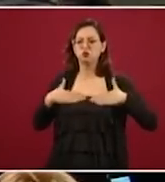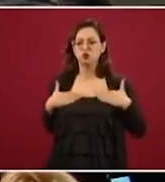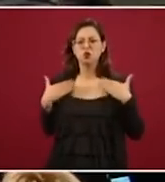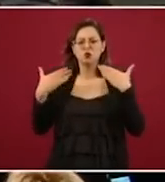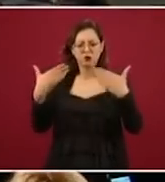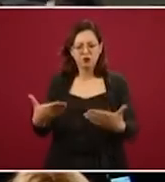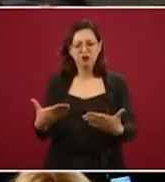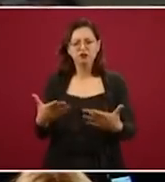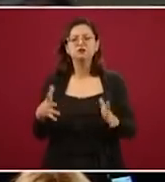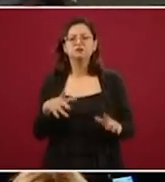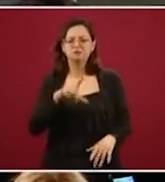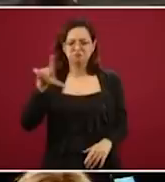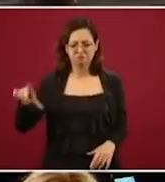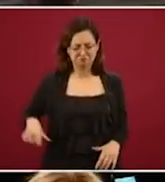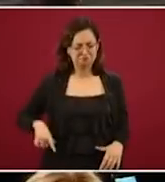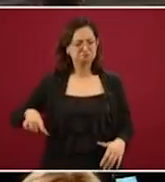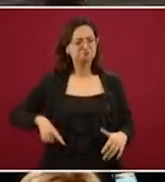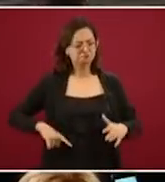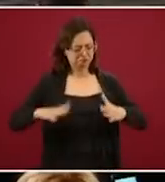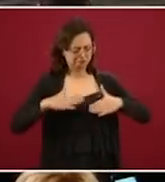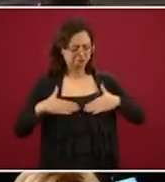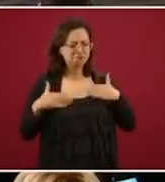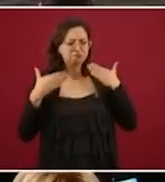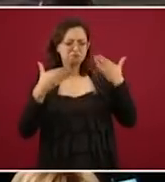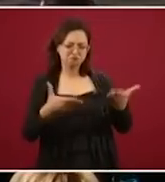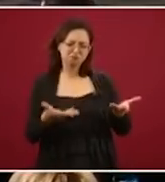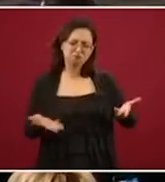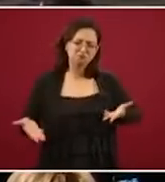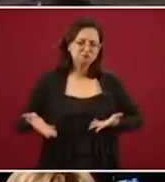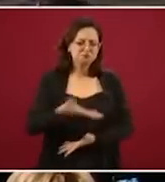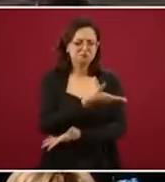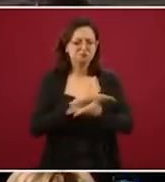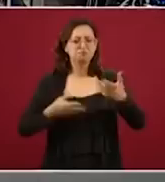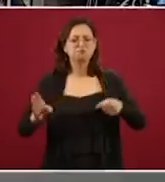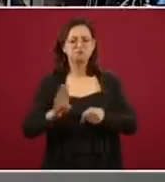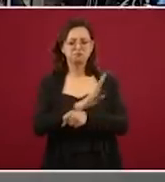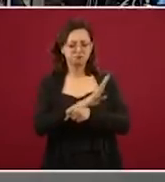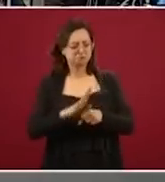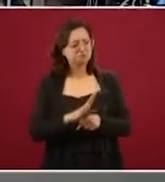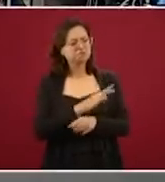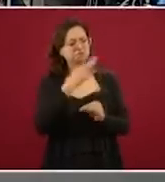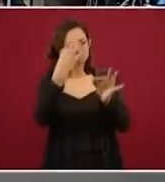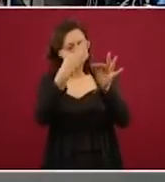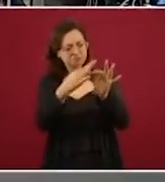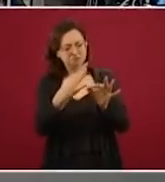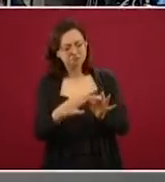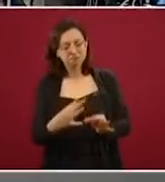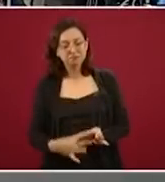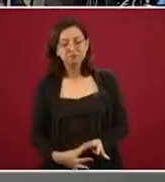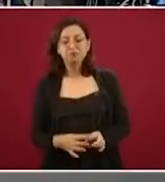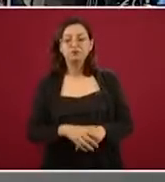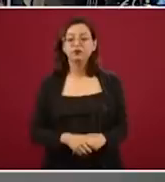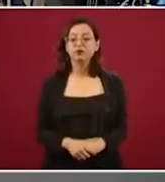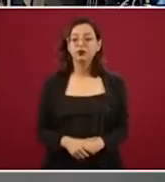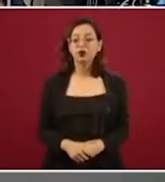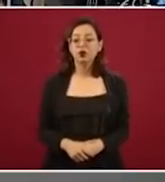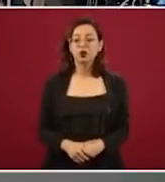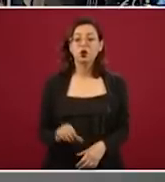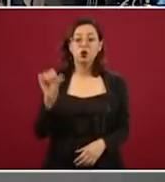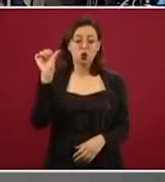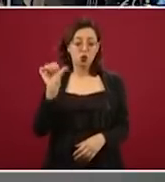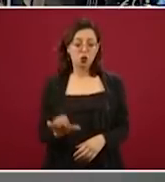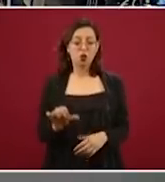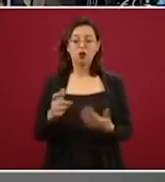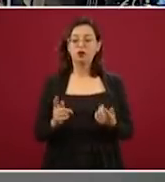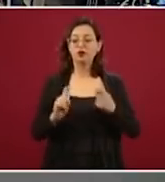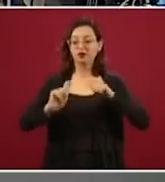regulaciones, el gobierno les devuelve la confianza y les da beneficios para ser cumplidos. en este evento. Señor presidente, se va a entregar la